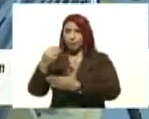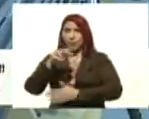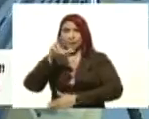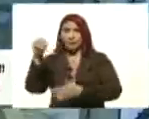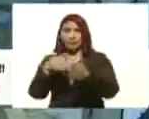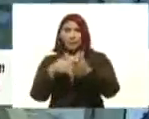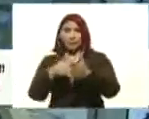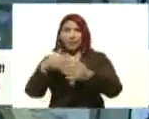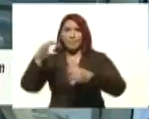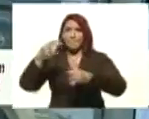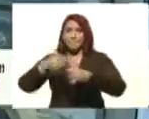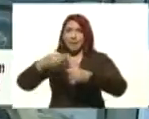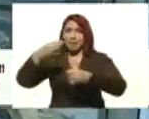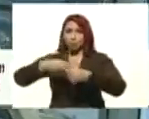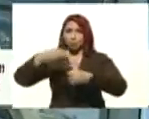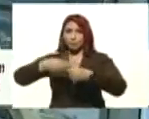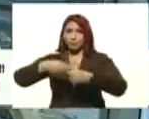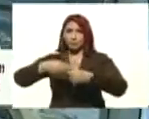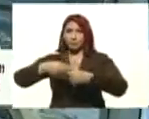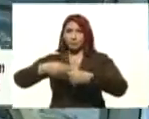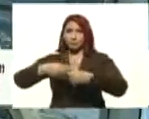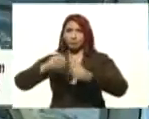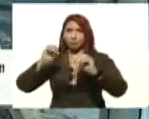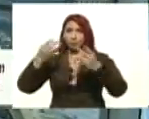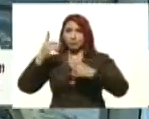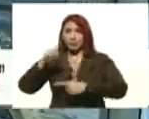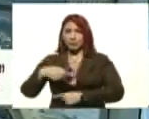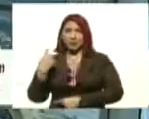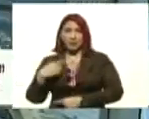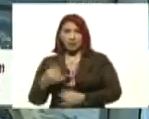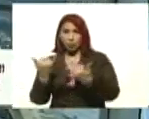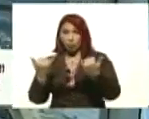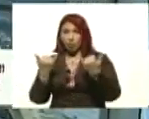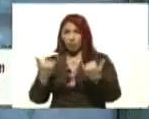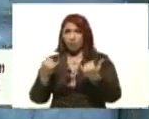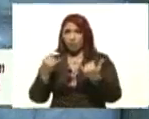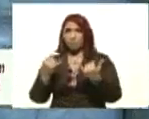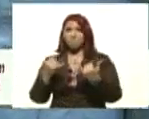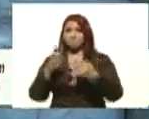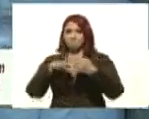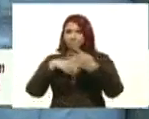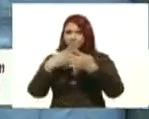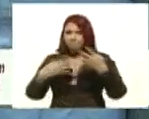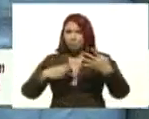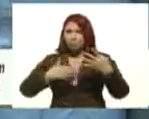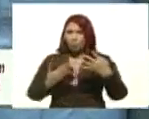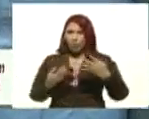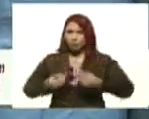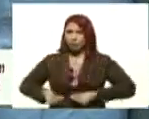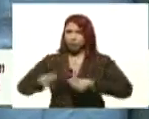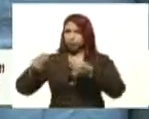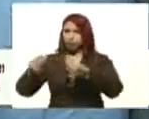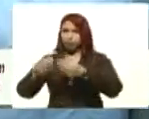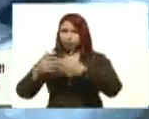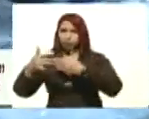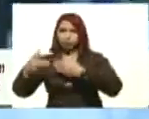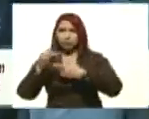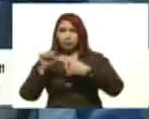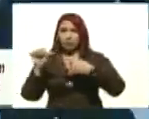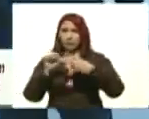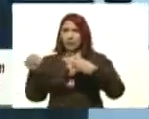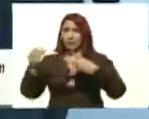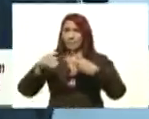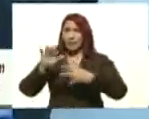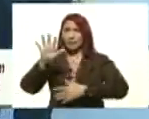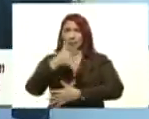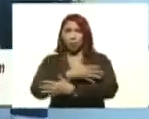30.000 petros. Y hemos logrado, hermano presidente, tener ahorita un inventario importante para poderle entregar en las próximas semanas más de